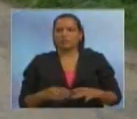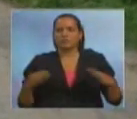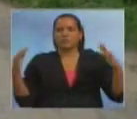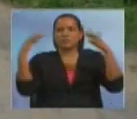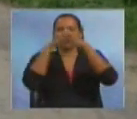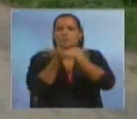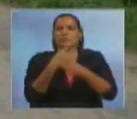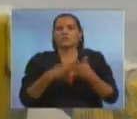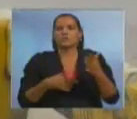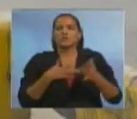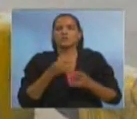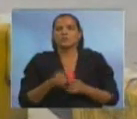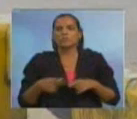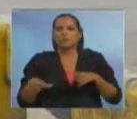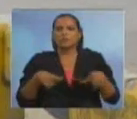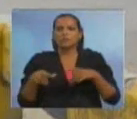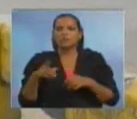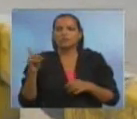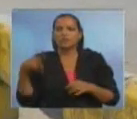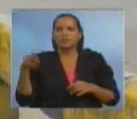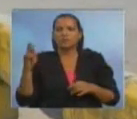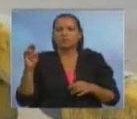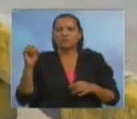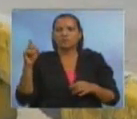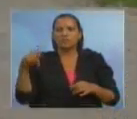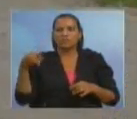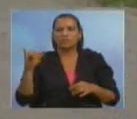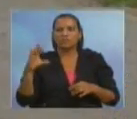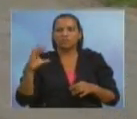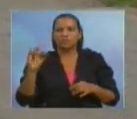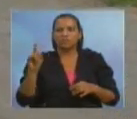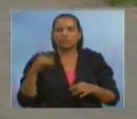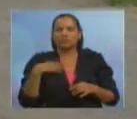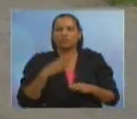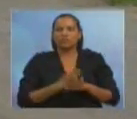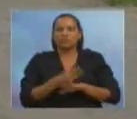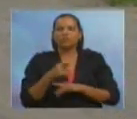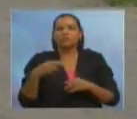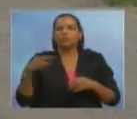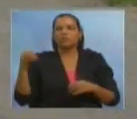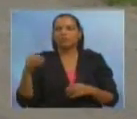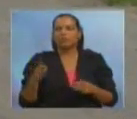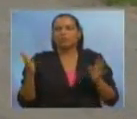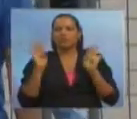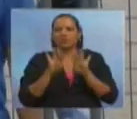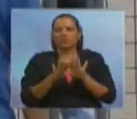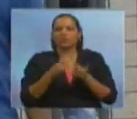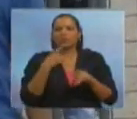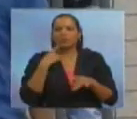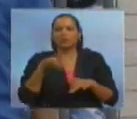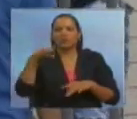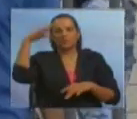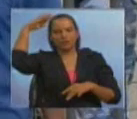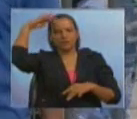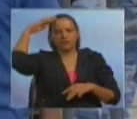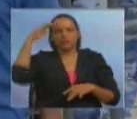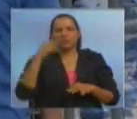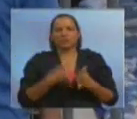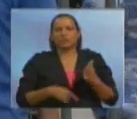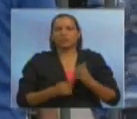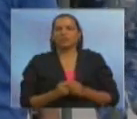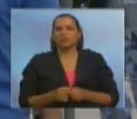El puente que está ubicado en el sector de la Propicia 1, la tarde de este miércoles, fue cerrado con vallas metálicas por parte de la Policía